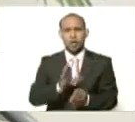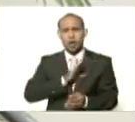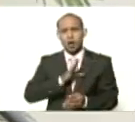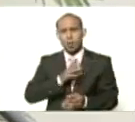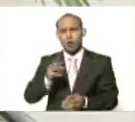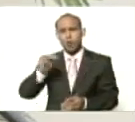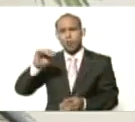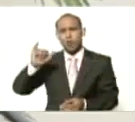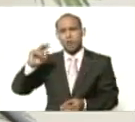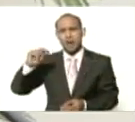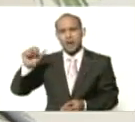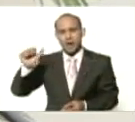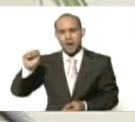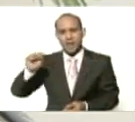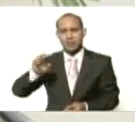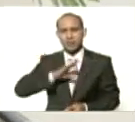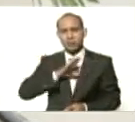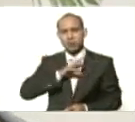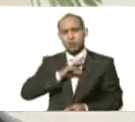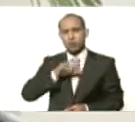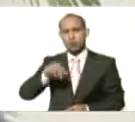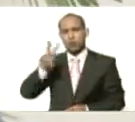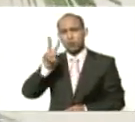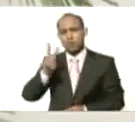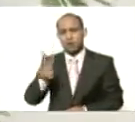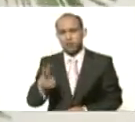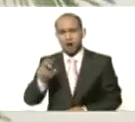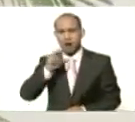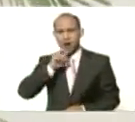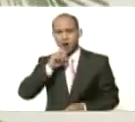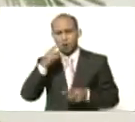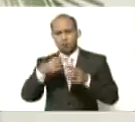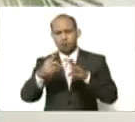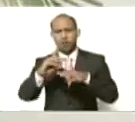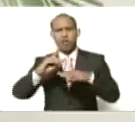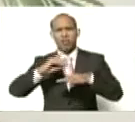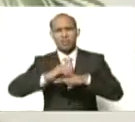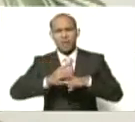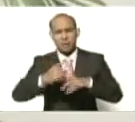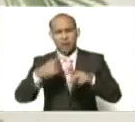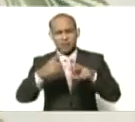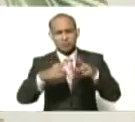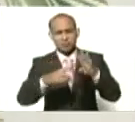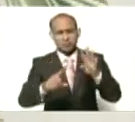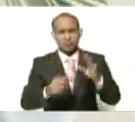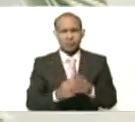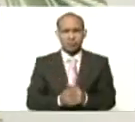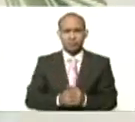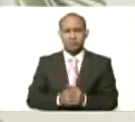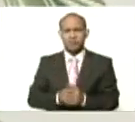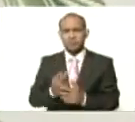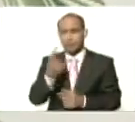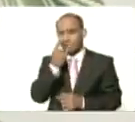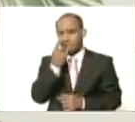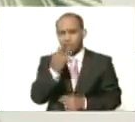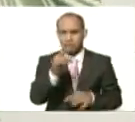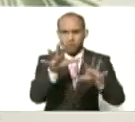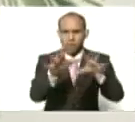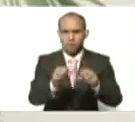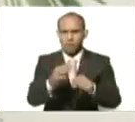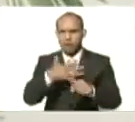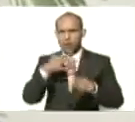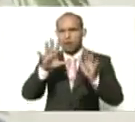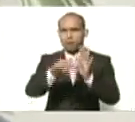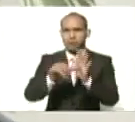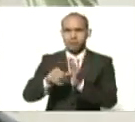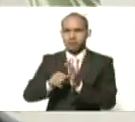Venezuela, de lo que representan sus reservas y de lo que hace además muy apetecible a los imperios de querer apoderarse de